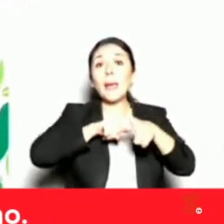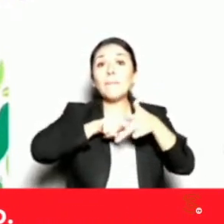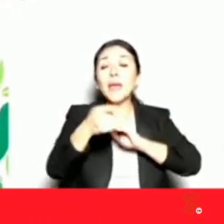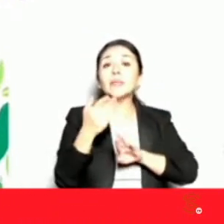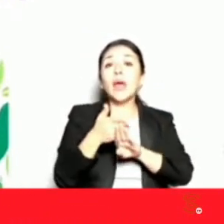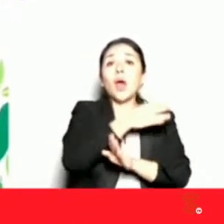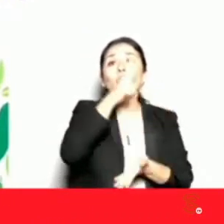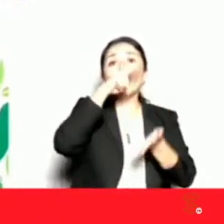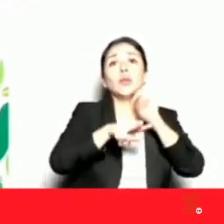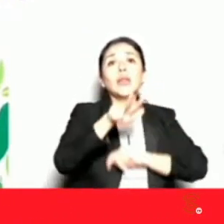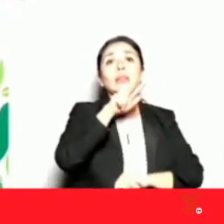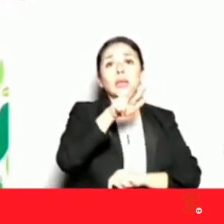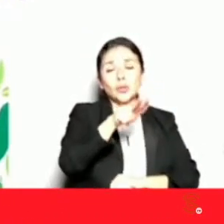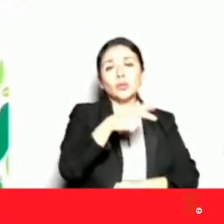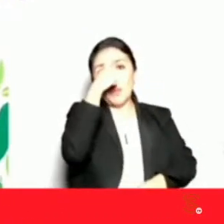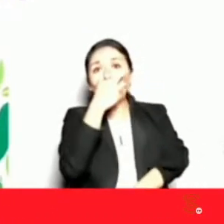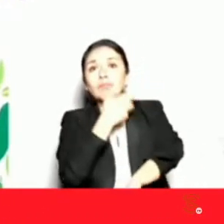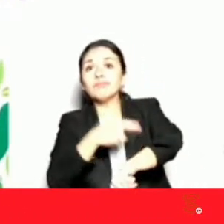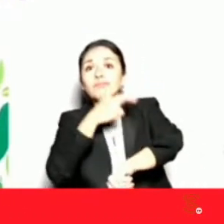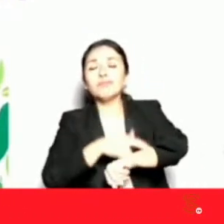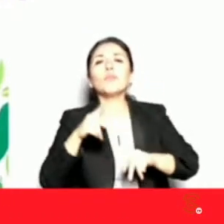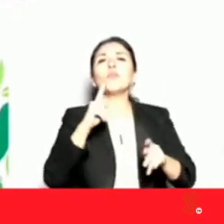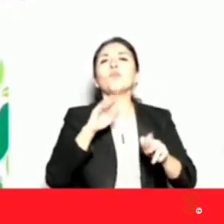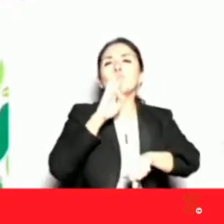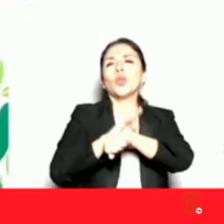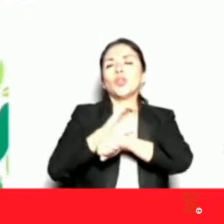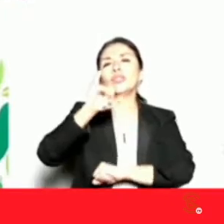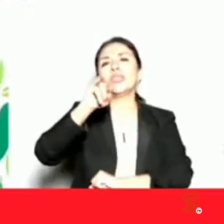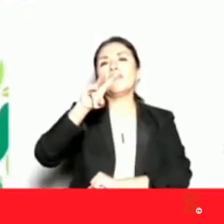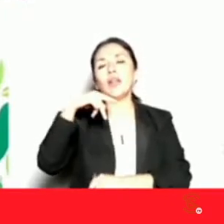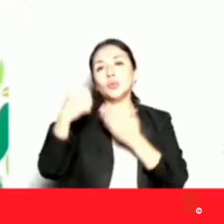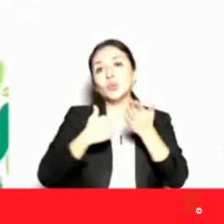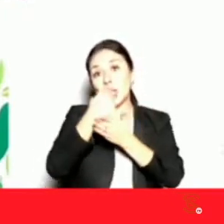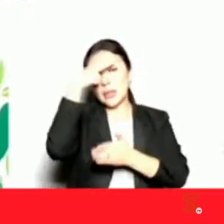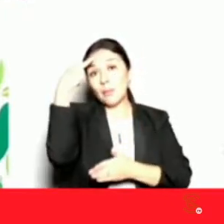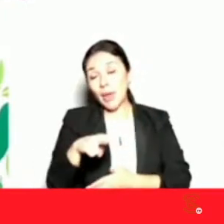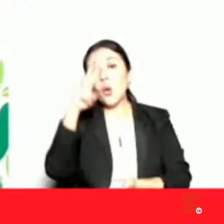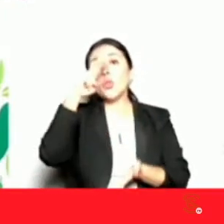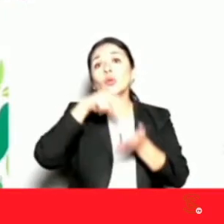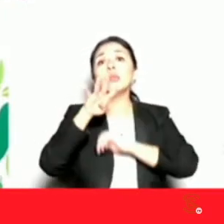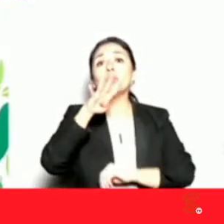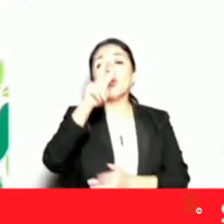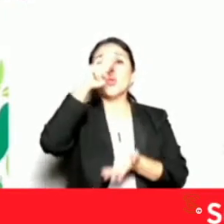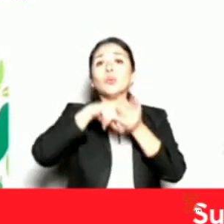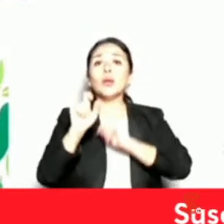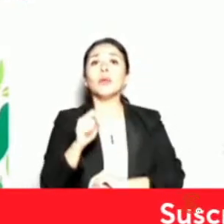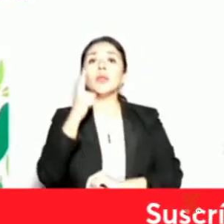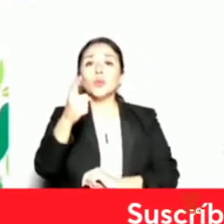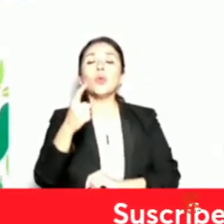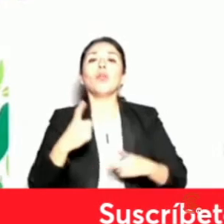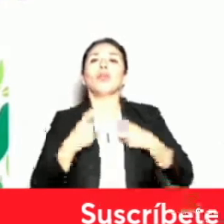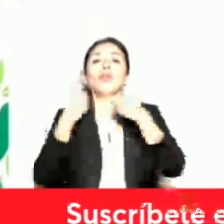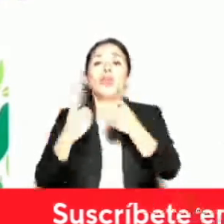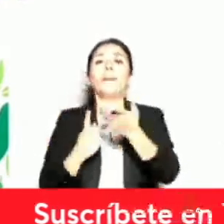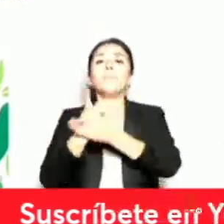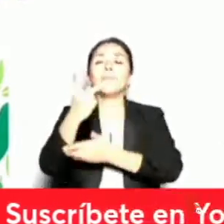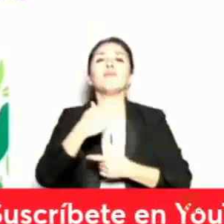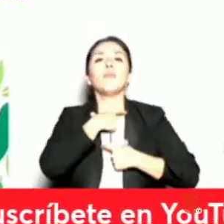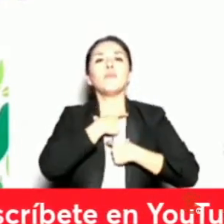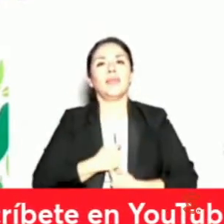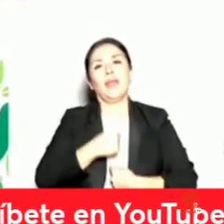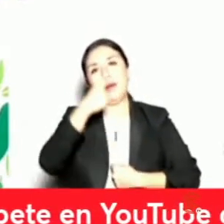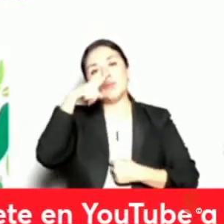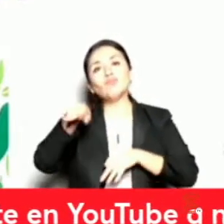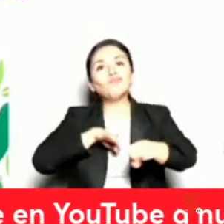2018 es secretaria de Gestión Integral de Riesgos y Protección Civil de la Ciudad de México. En 2019 y 2021 recibió la Medalla al Mérito en Protección